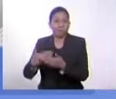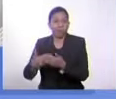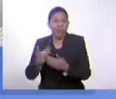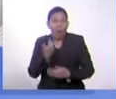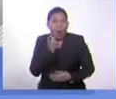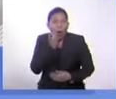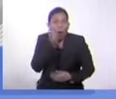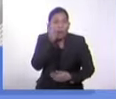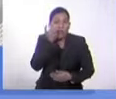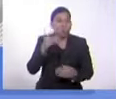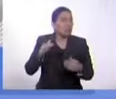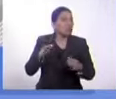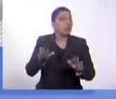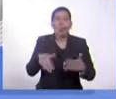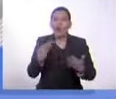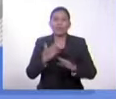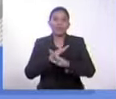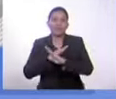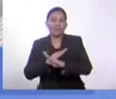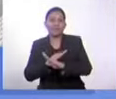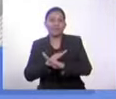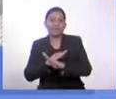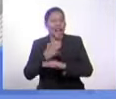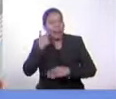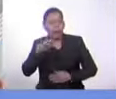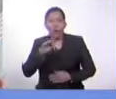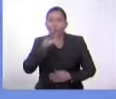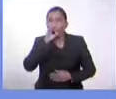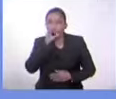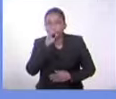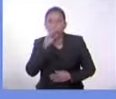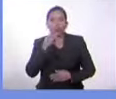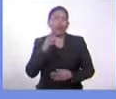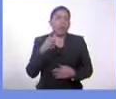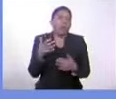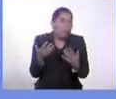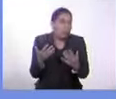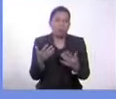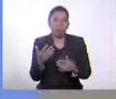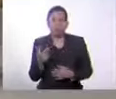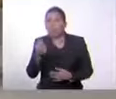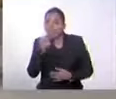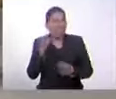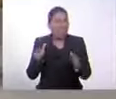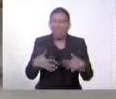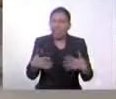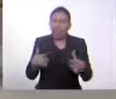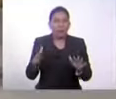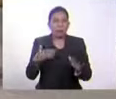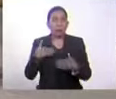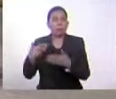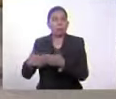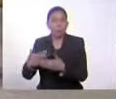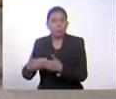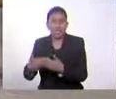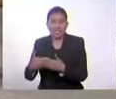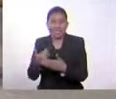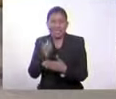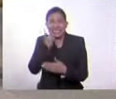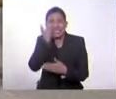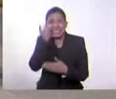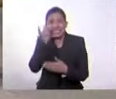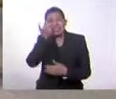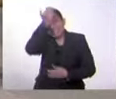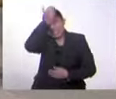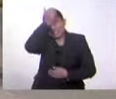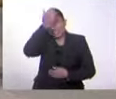temprana edad sin protección, ¿verdad? Esa es una de las causas, ¿verdad? Es la causa principal, pero